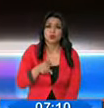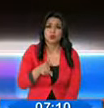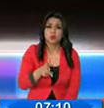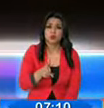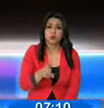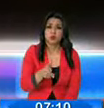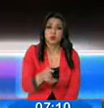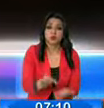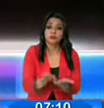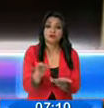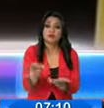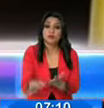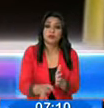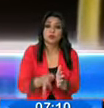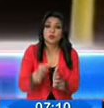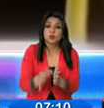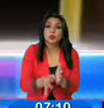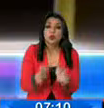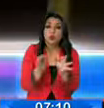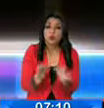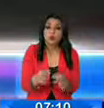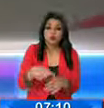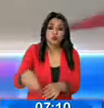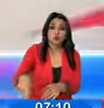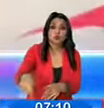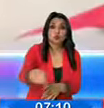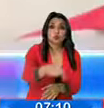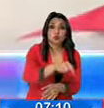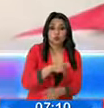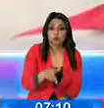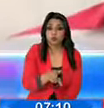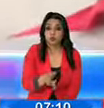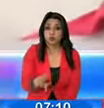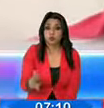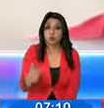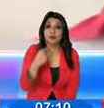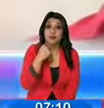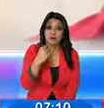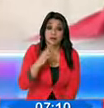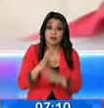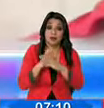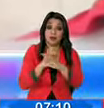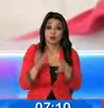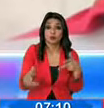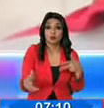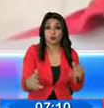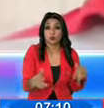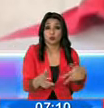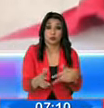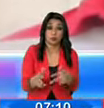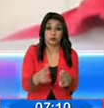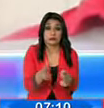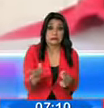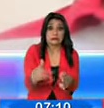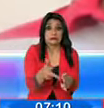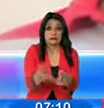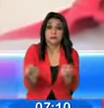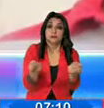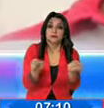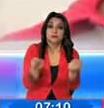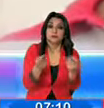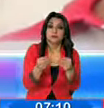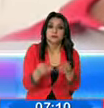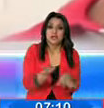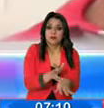hasta el cantón Durán, a la altura del Redondel. Dice que el carro ha venido y se le ha atravesado otro carro pequeño y le ha perdido